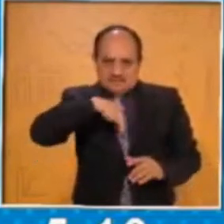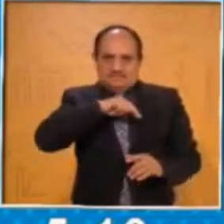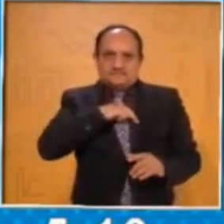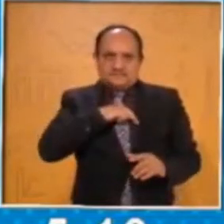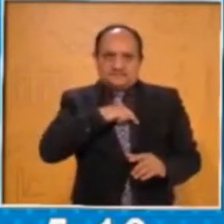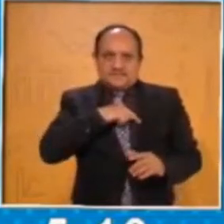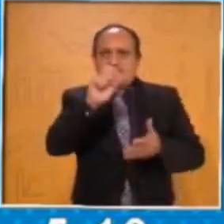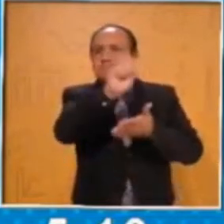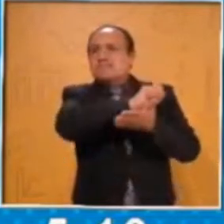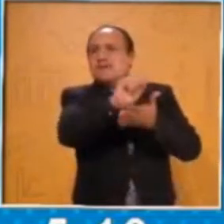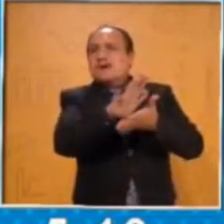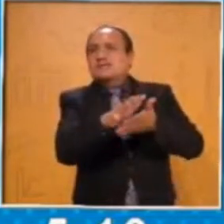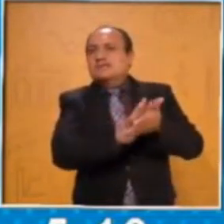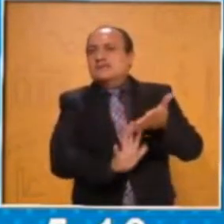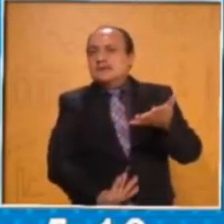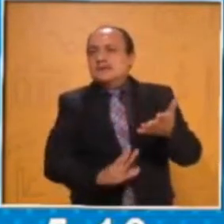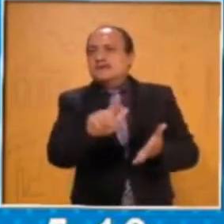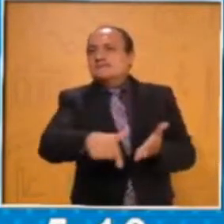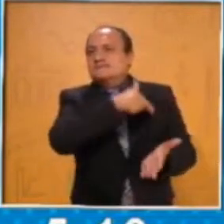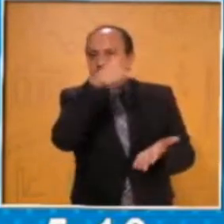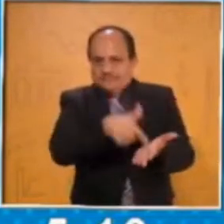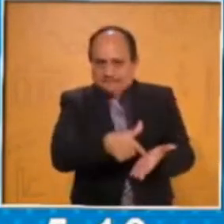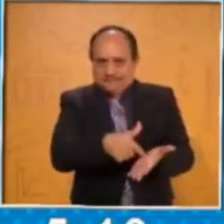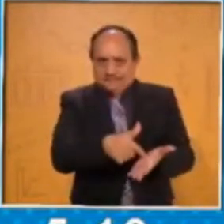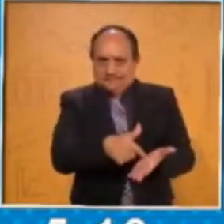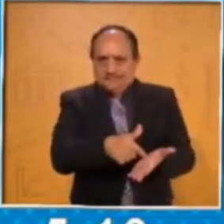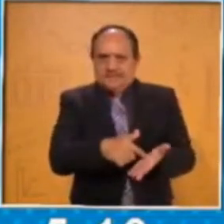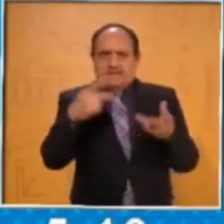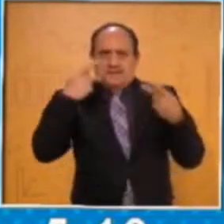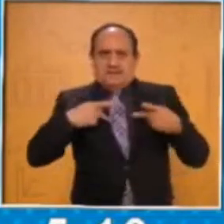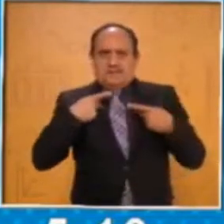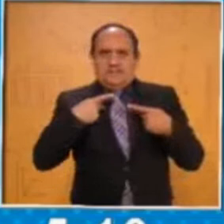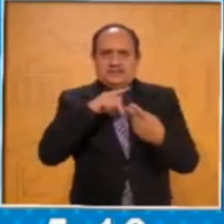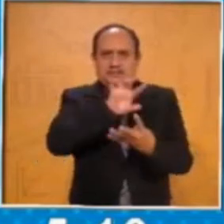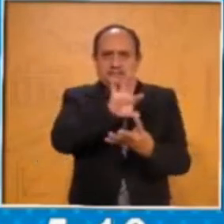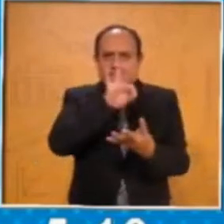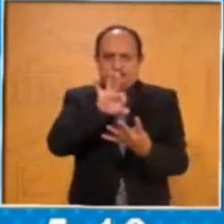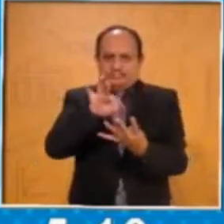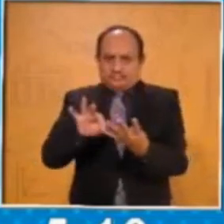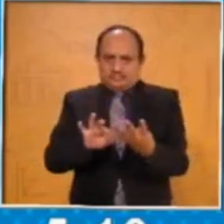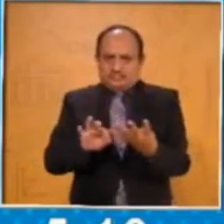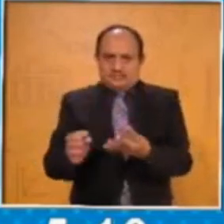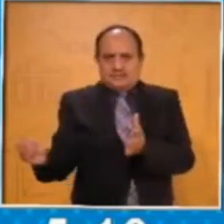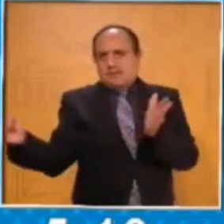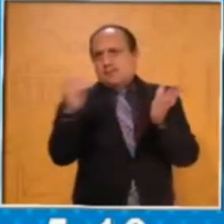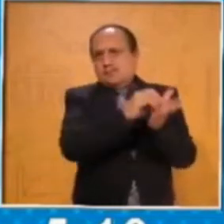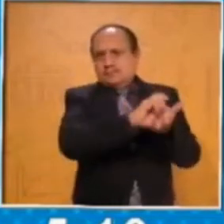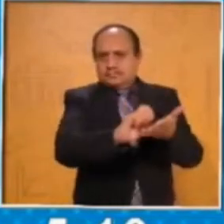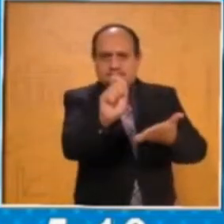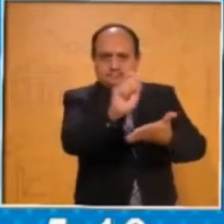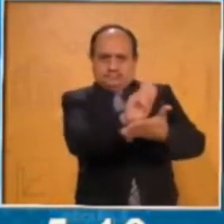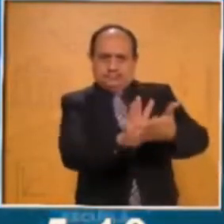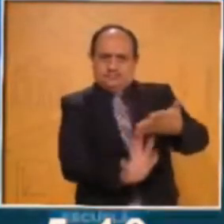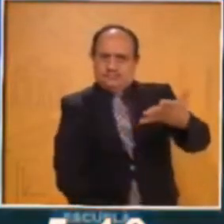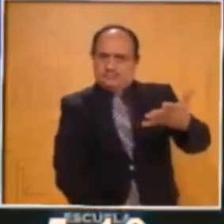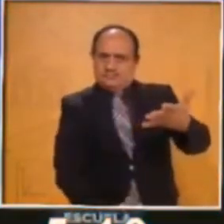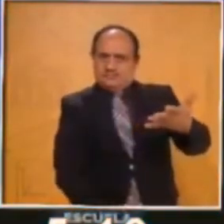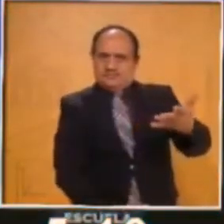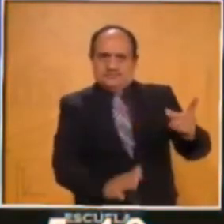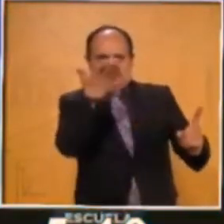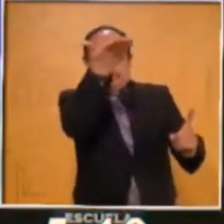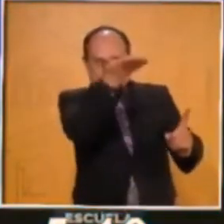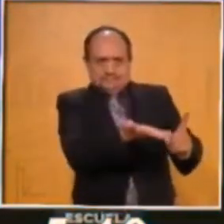a describir tanto los lugares como los personajes. No nada más los vamos a describir de una